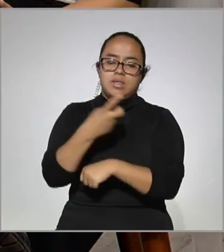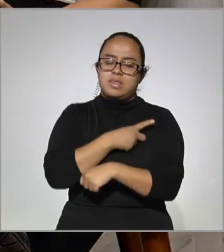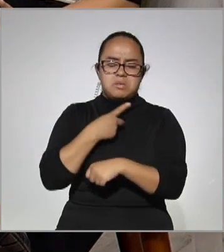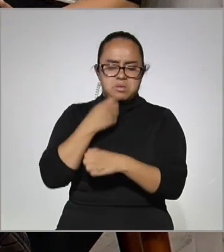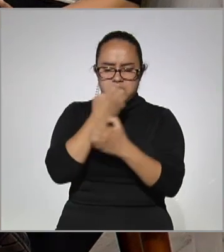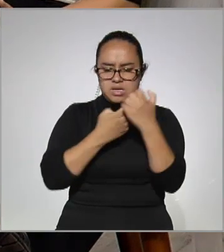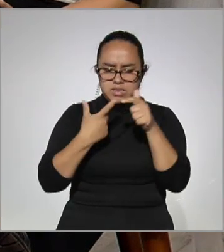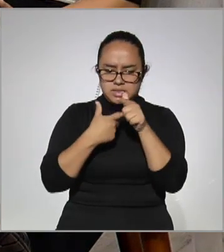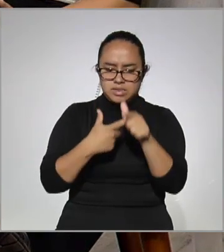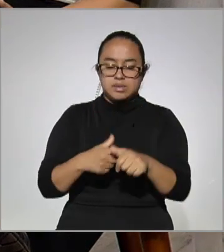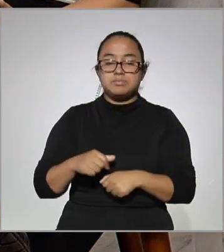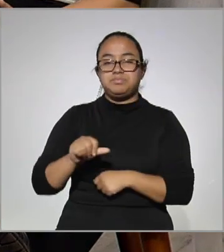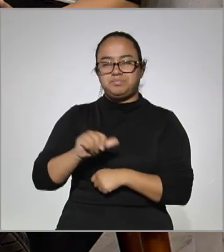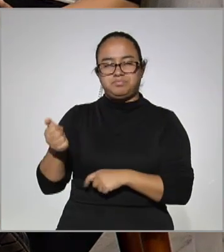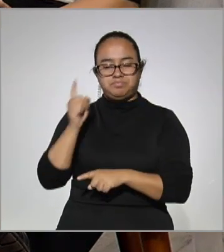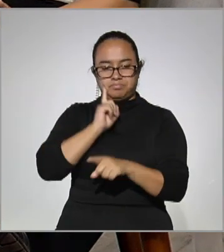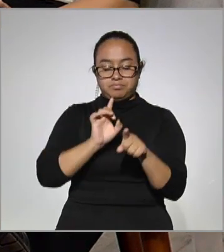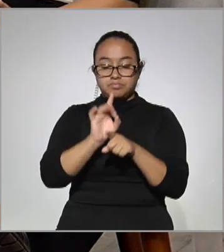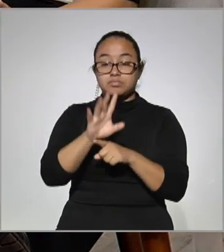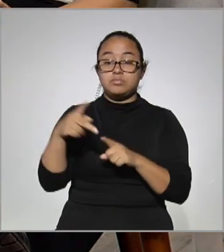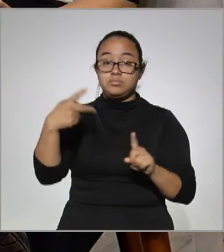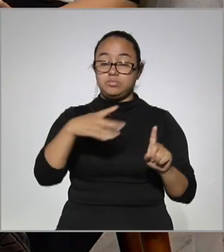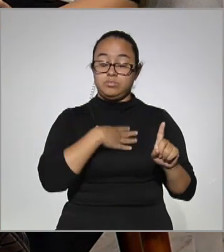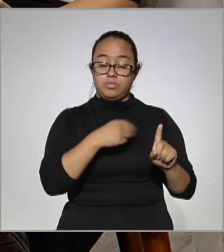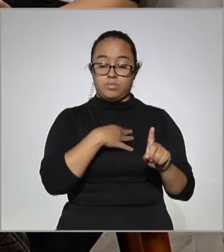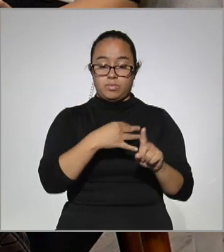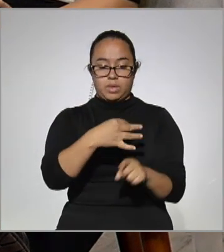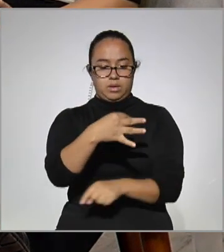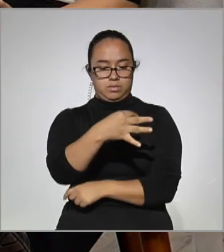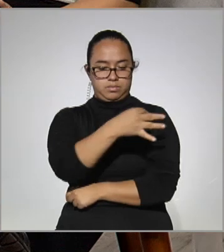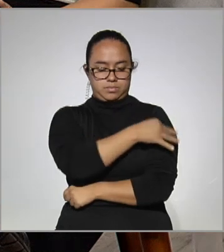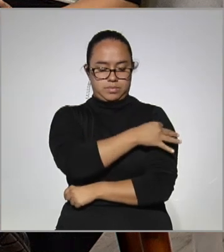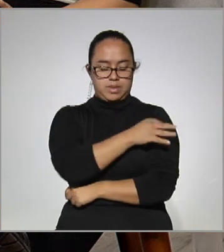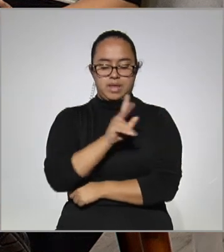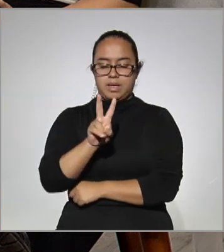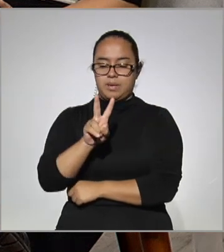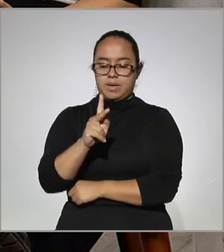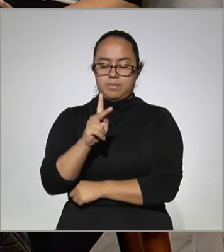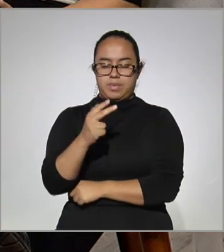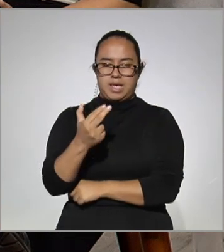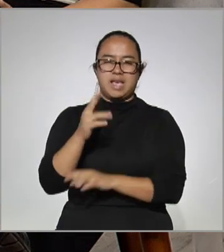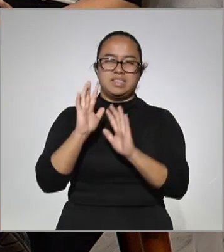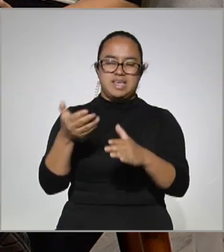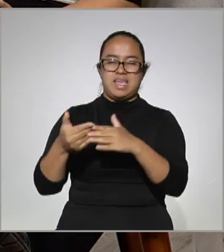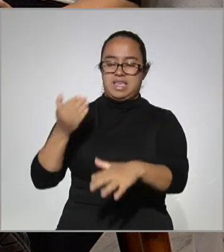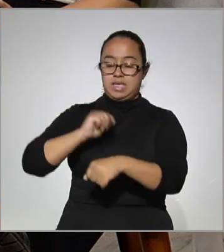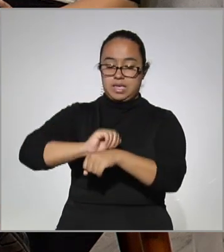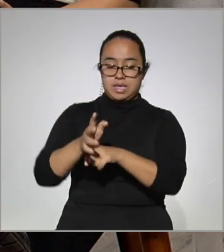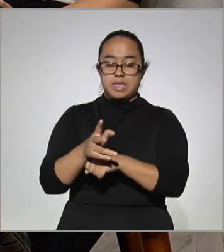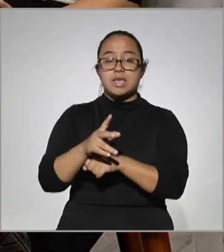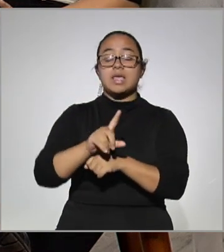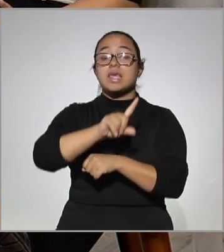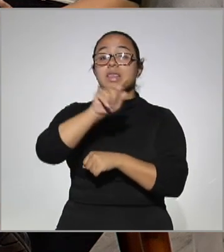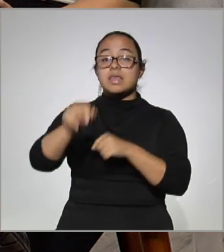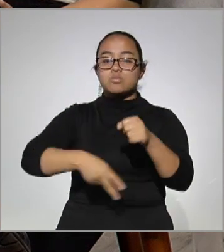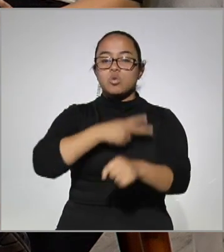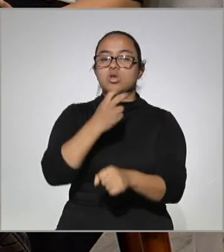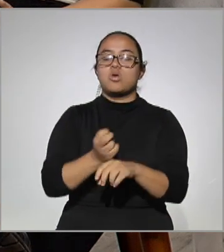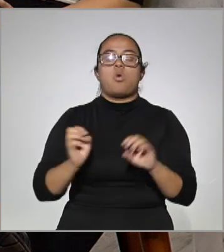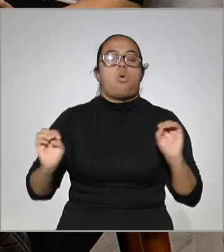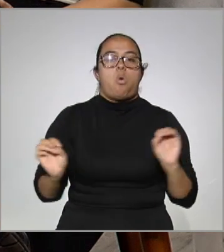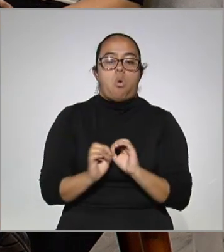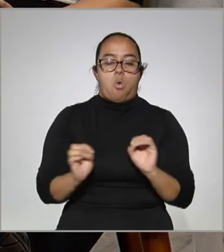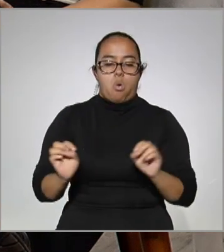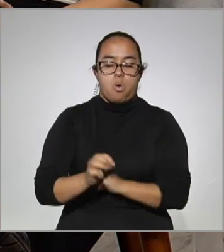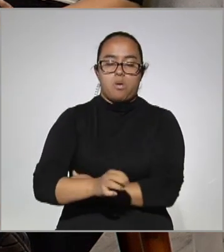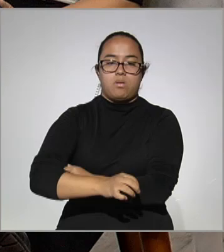María Mendoza consulta que a su hija le vacunaron contra el VPH antes de la pandemia y el refuerzo ya no pasó.